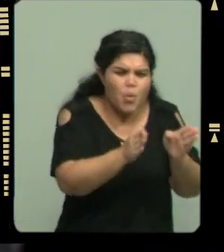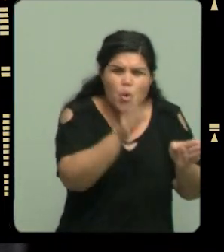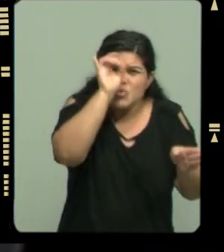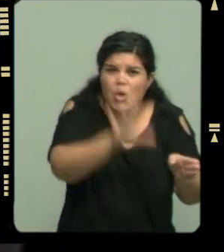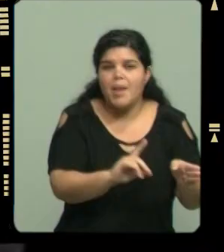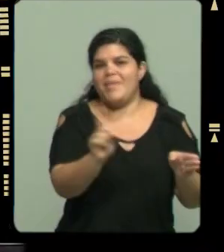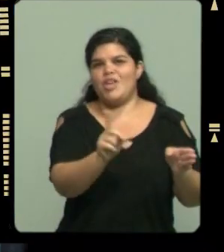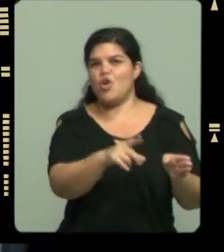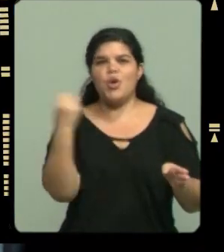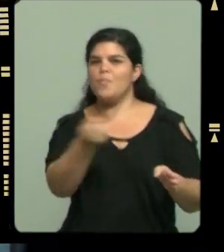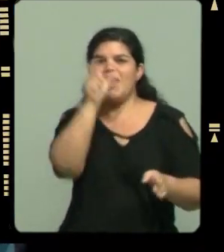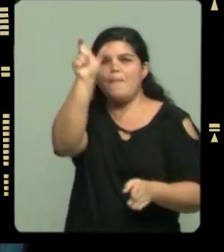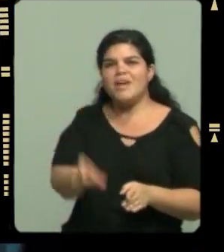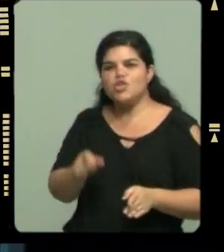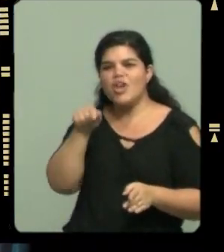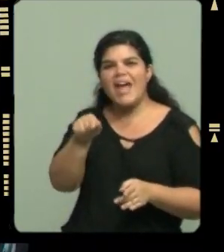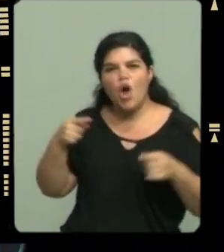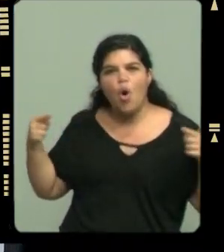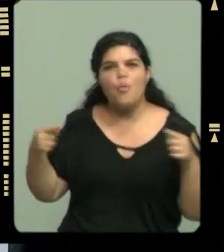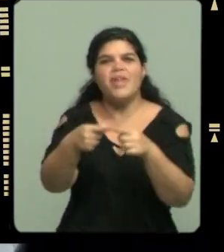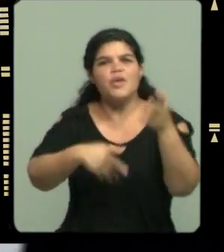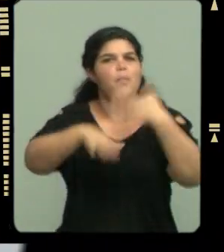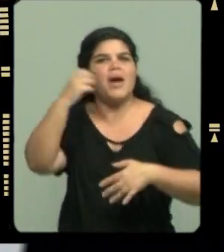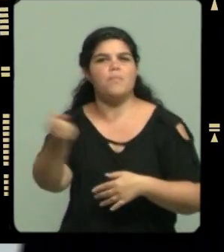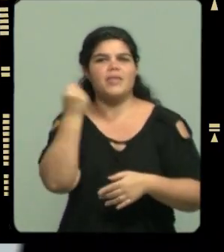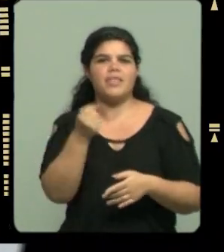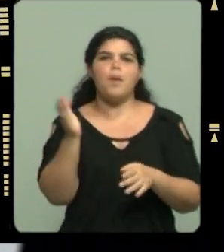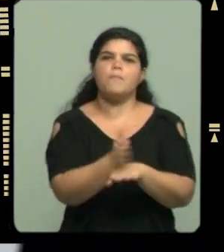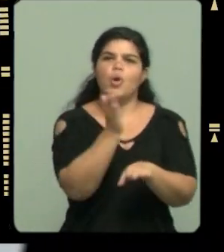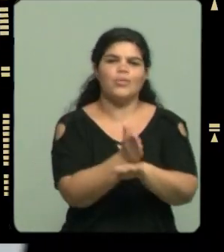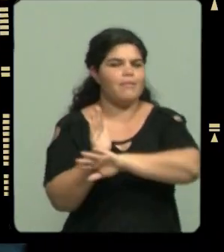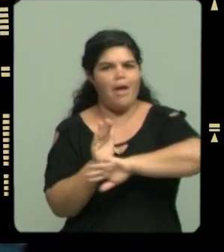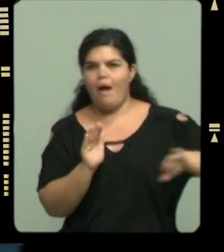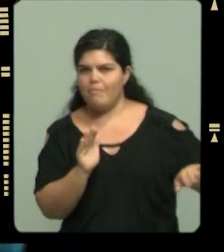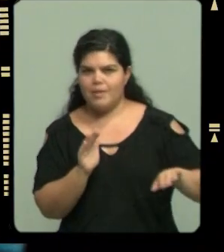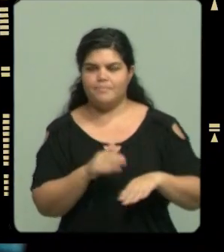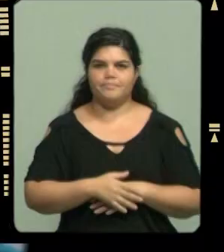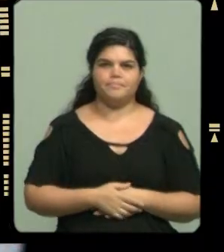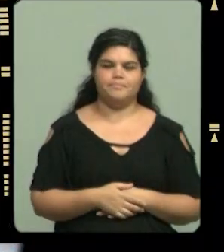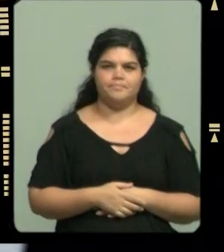concentrarse en los seres humanos en un propósito común, más allá de la productividad.